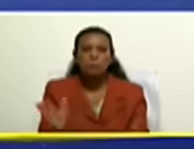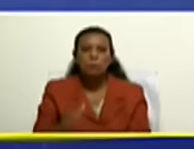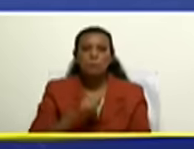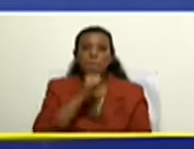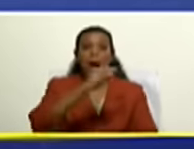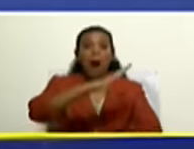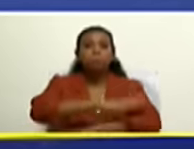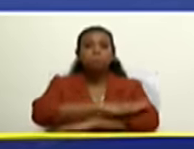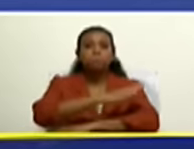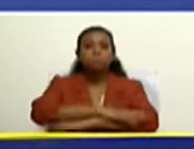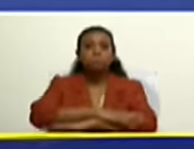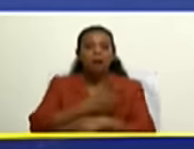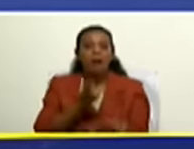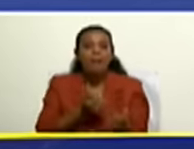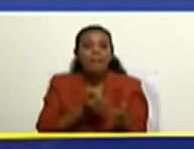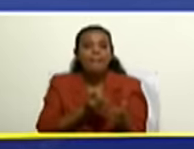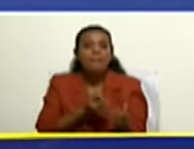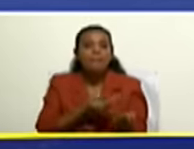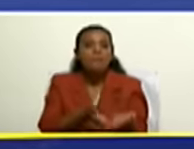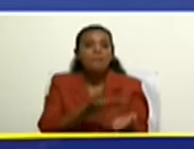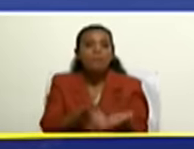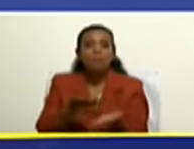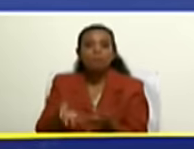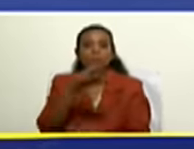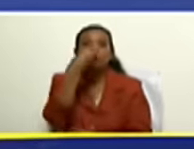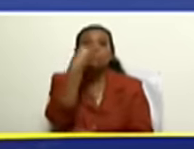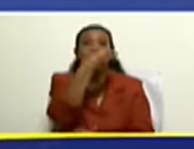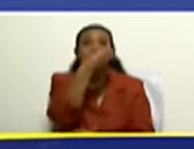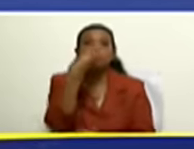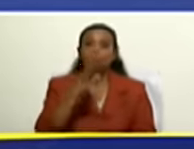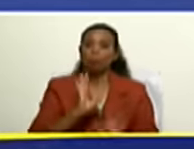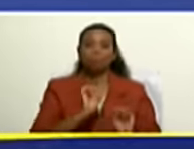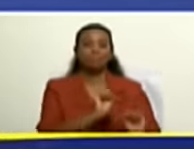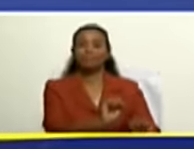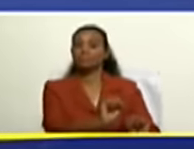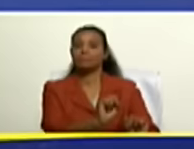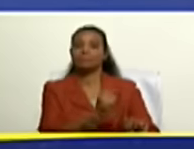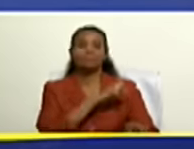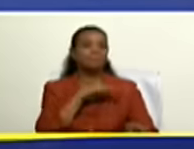maldades, todo el billete. No, nosotros no.